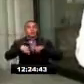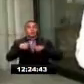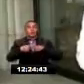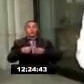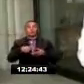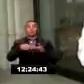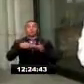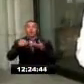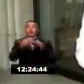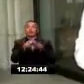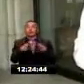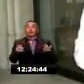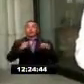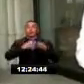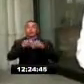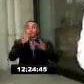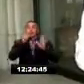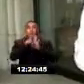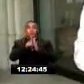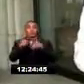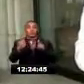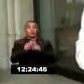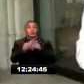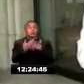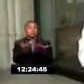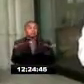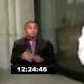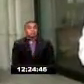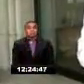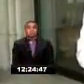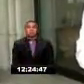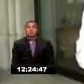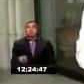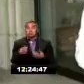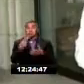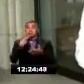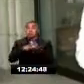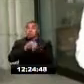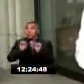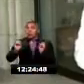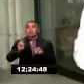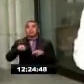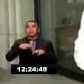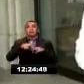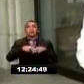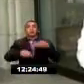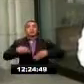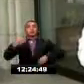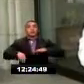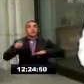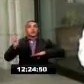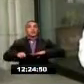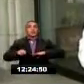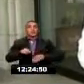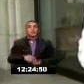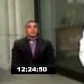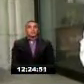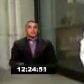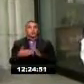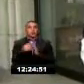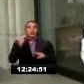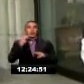hasta que se resuelva esta demanda. En todo caso, como tú lo has dicho, en efecto se ha instalado con normalidad este segundo día de juicio